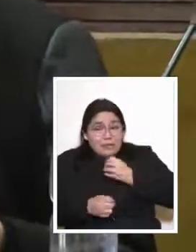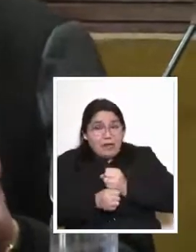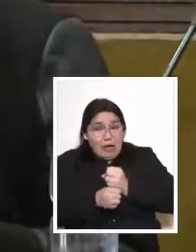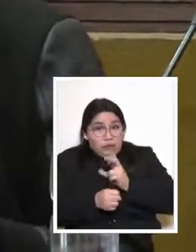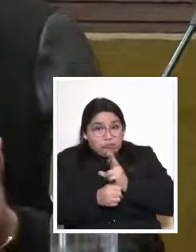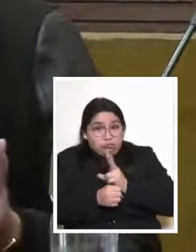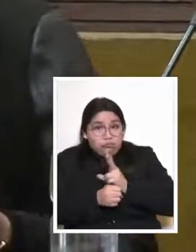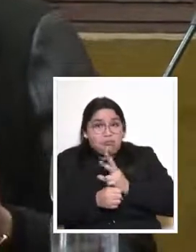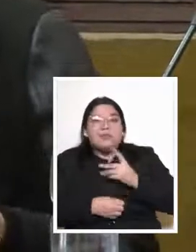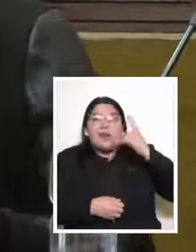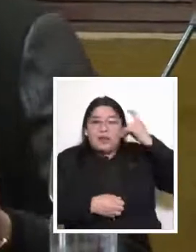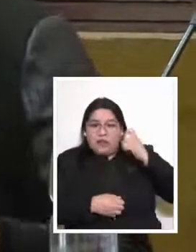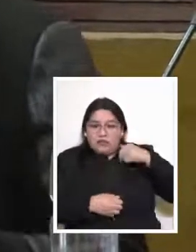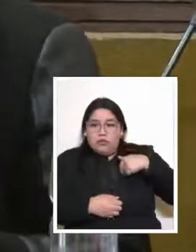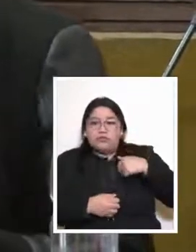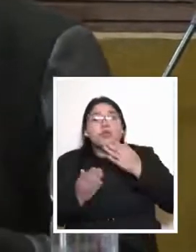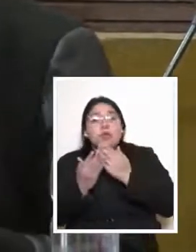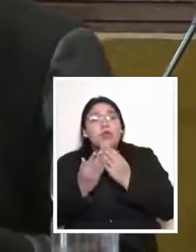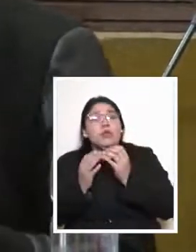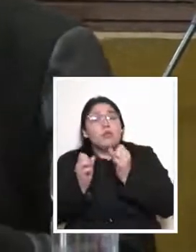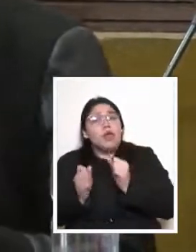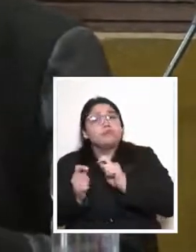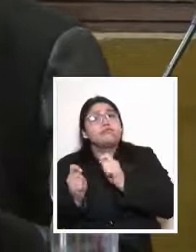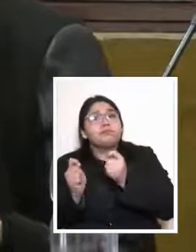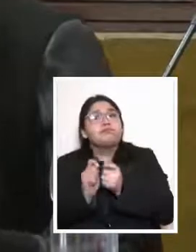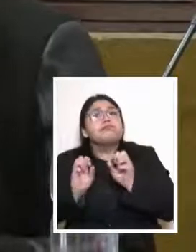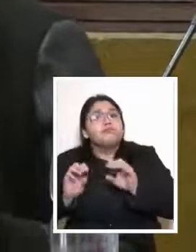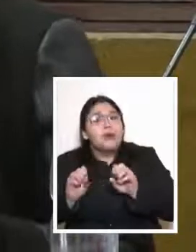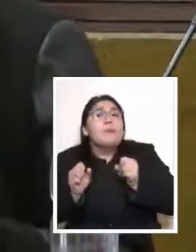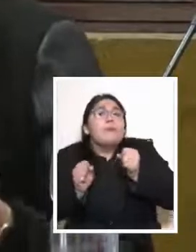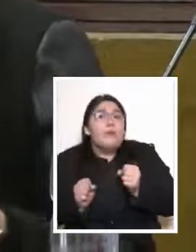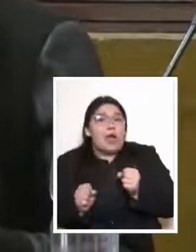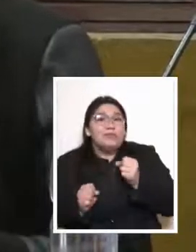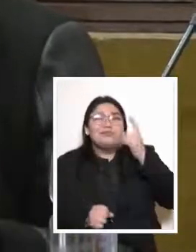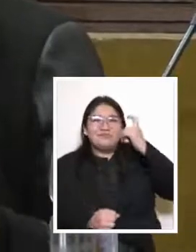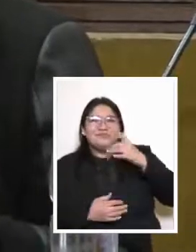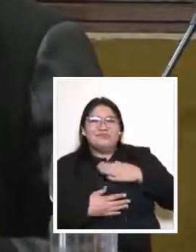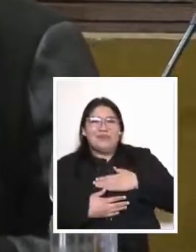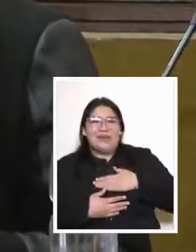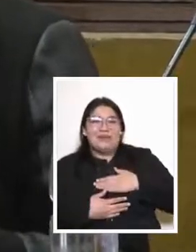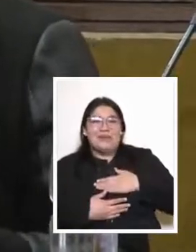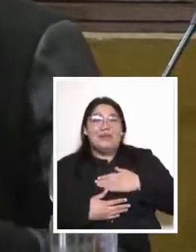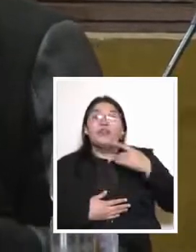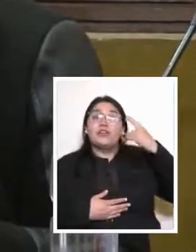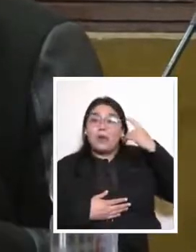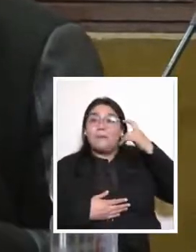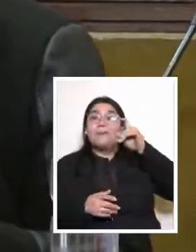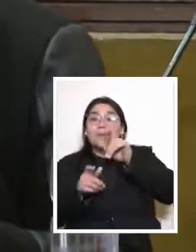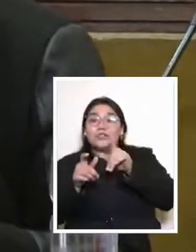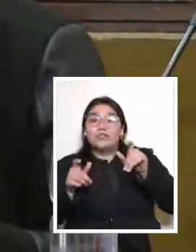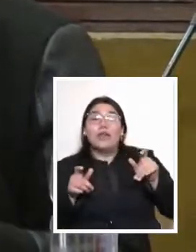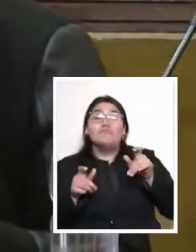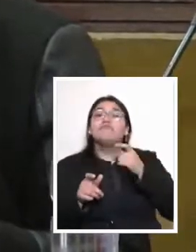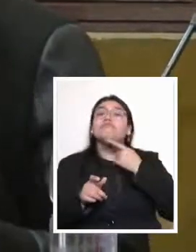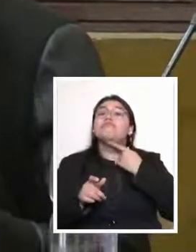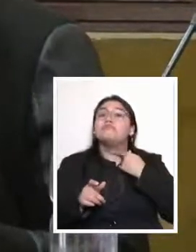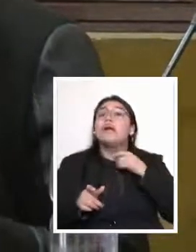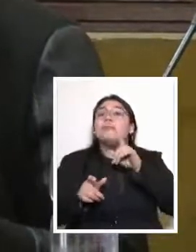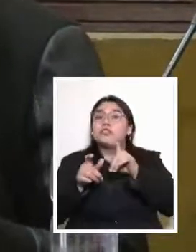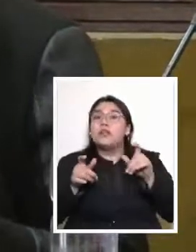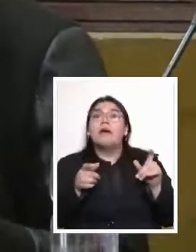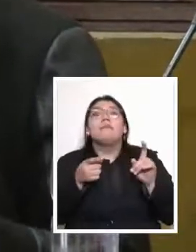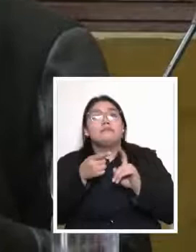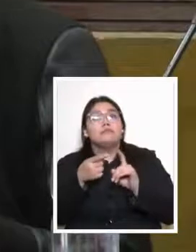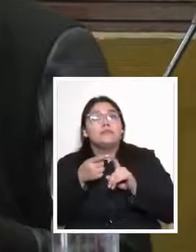en que se puede transformar, creer en que hay gente interesada, hay personas involucradas, y